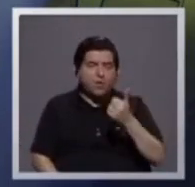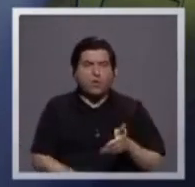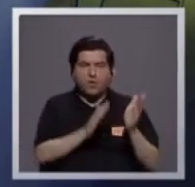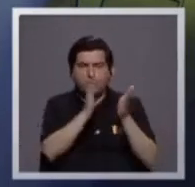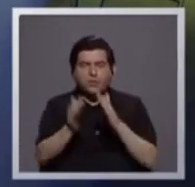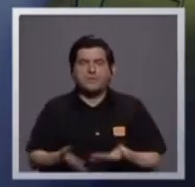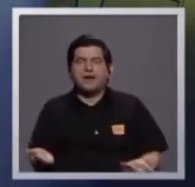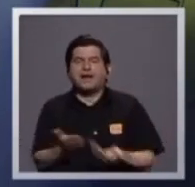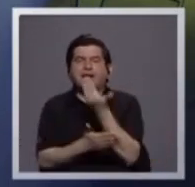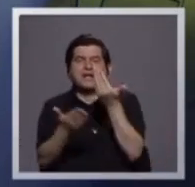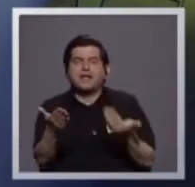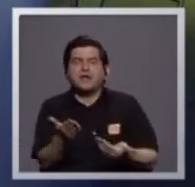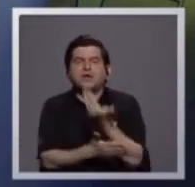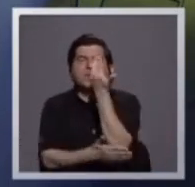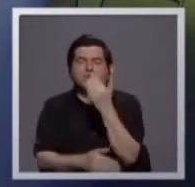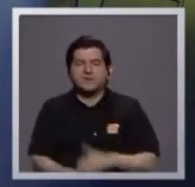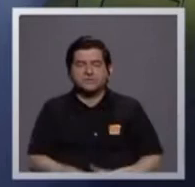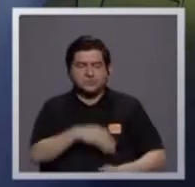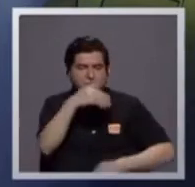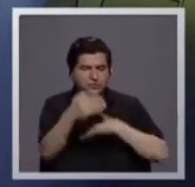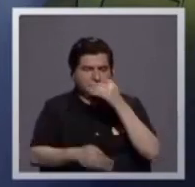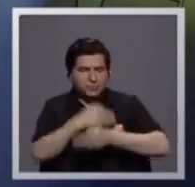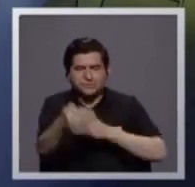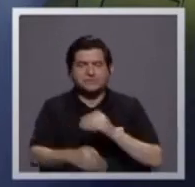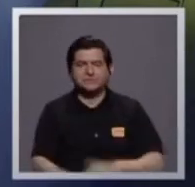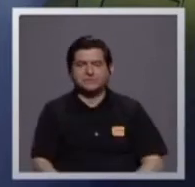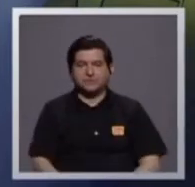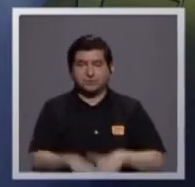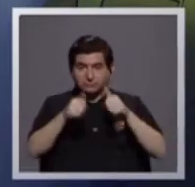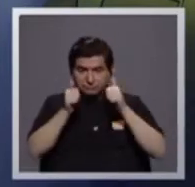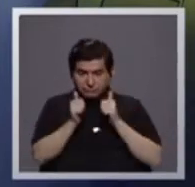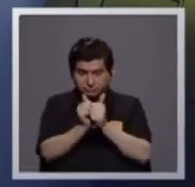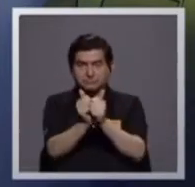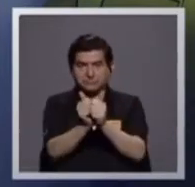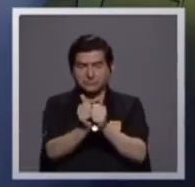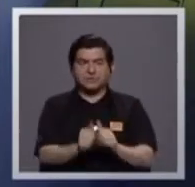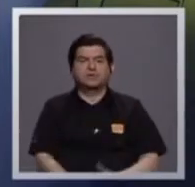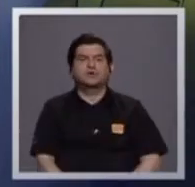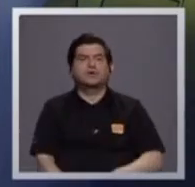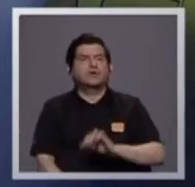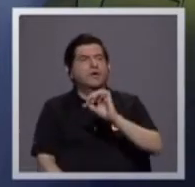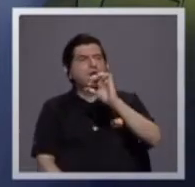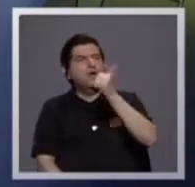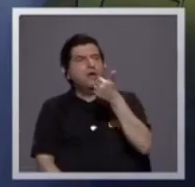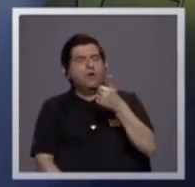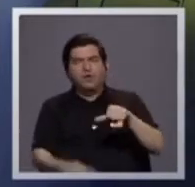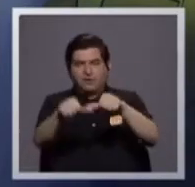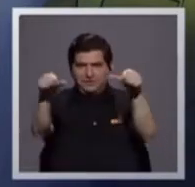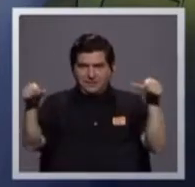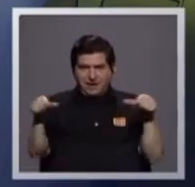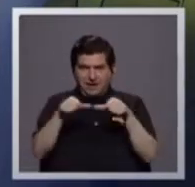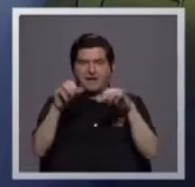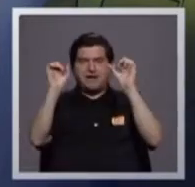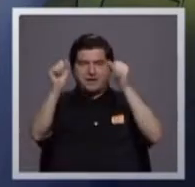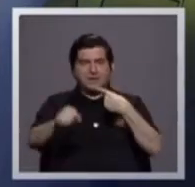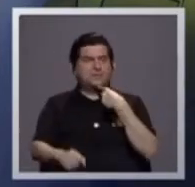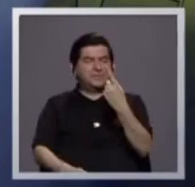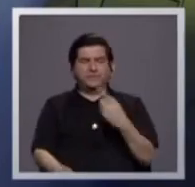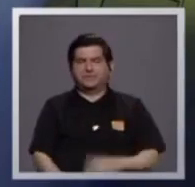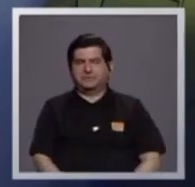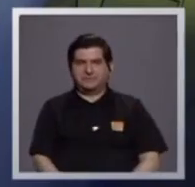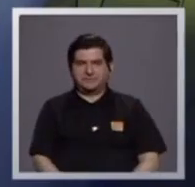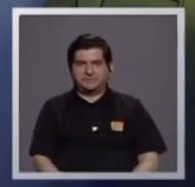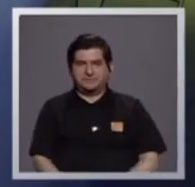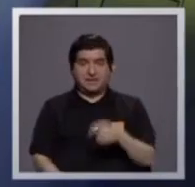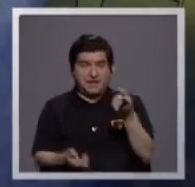de innovación en los procesos, acompañado de otra ala que podríamos decir